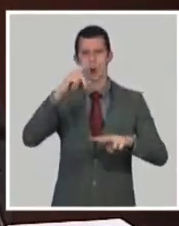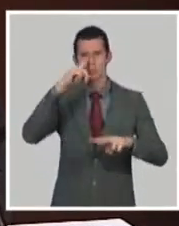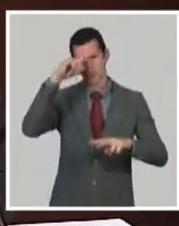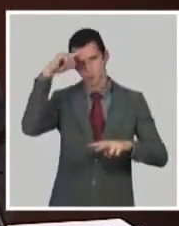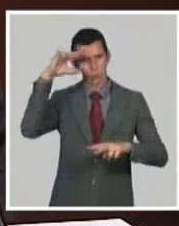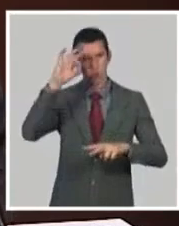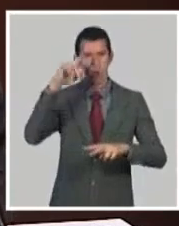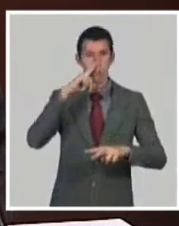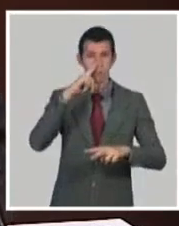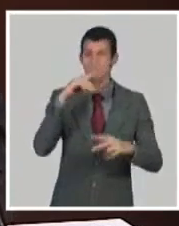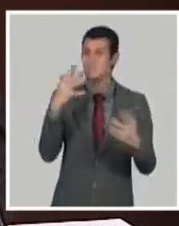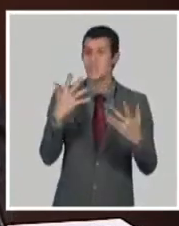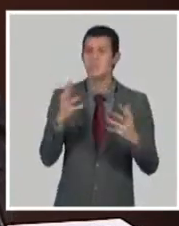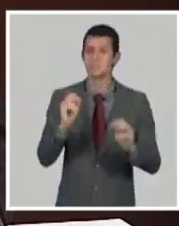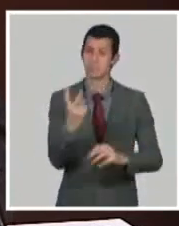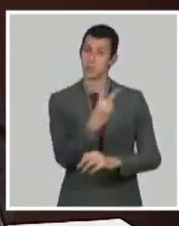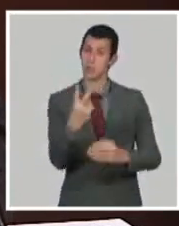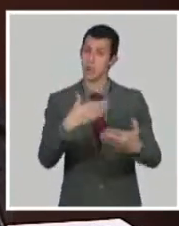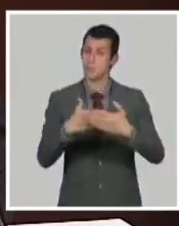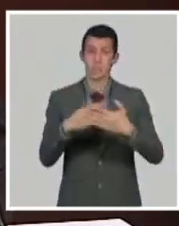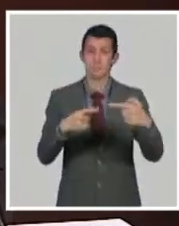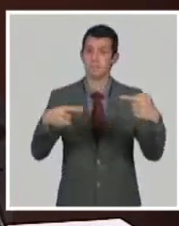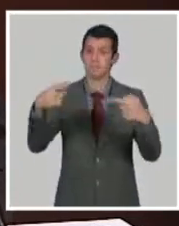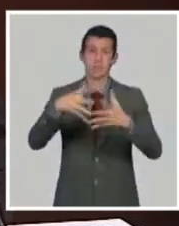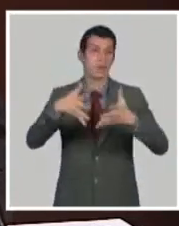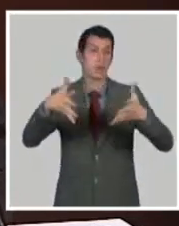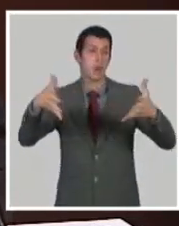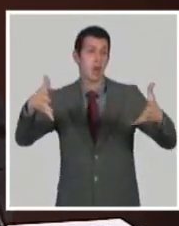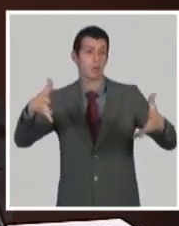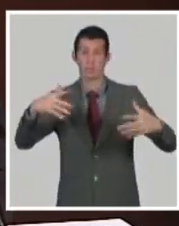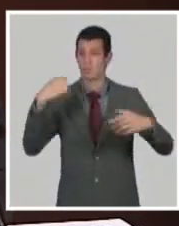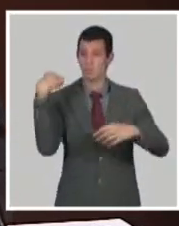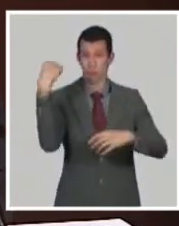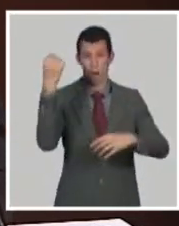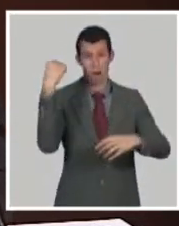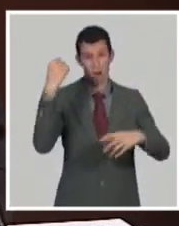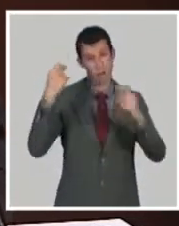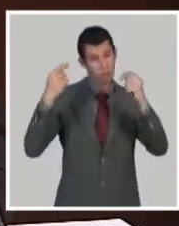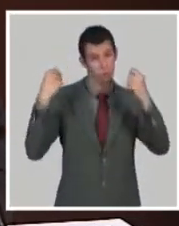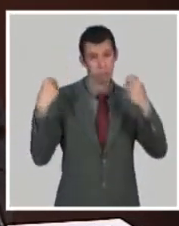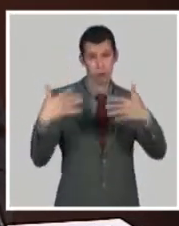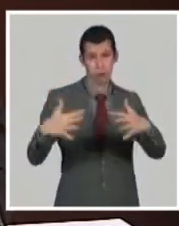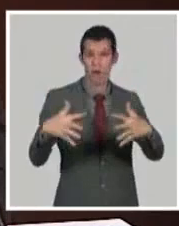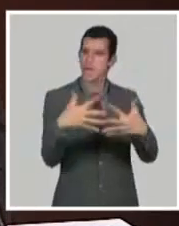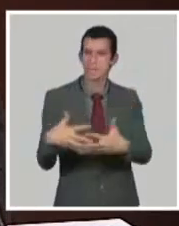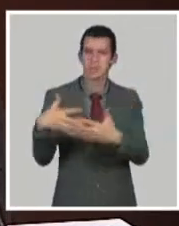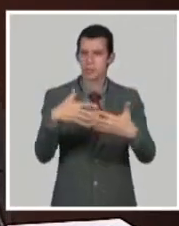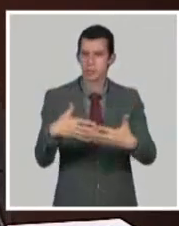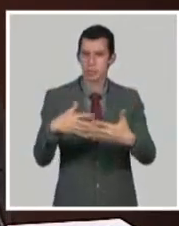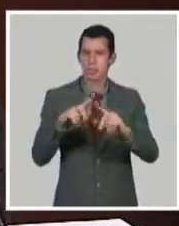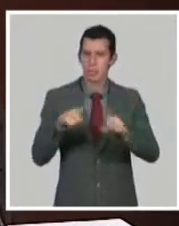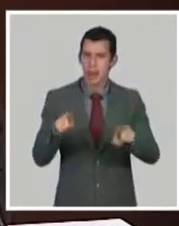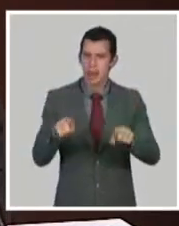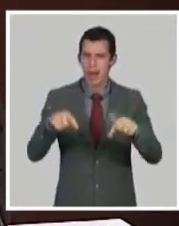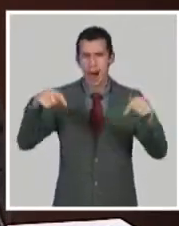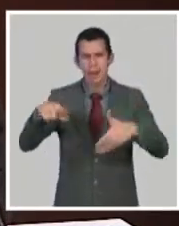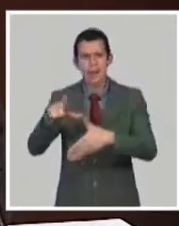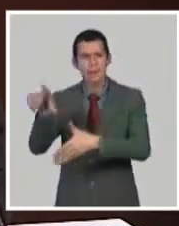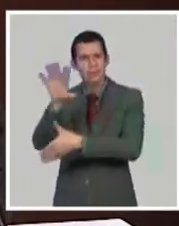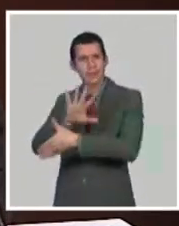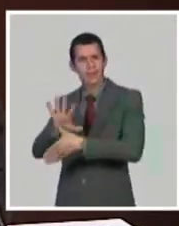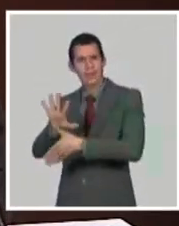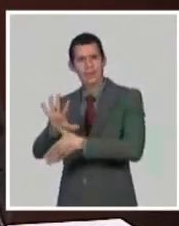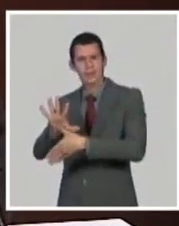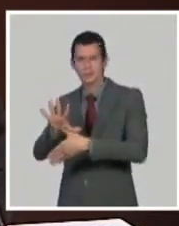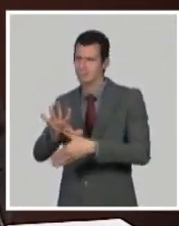subdesarrollado se puede dar el lujo de tener grandes capacidades de formulación y llenado en América Latina. Y eso también a nosotros, como decía